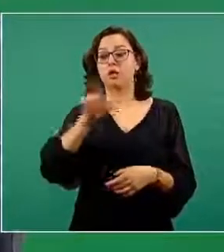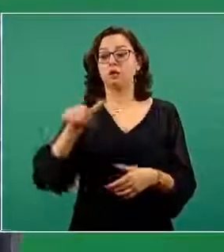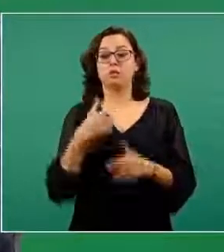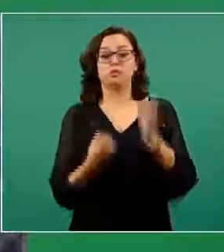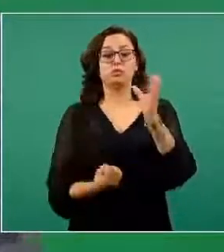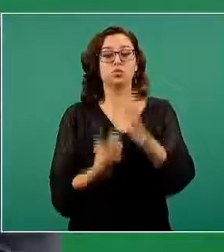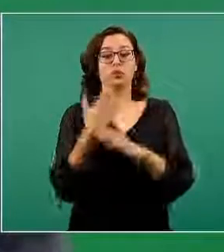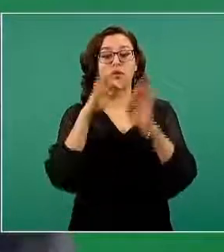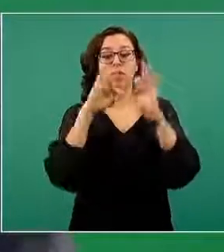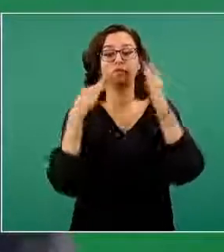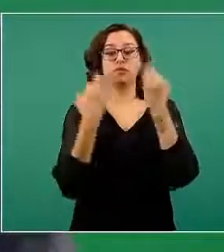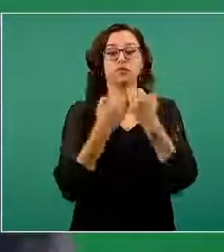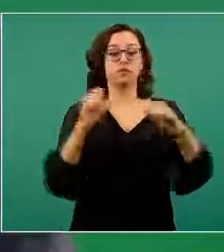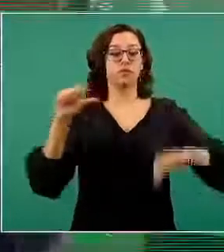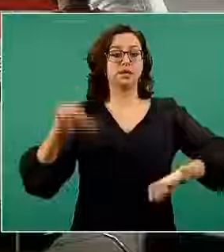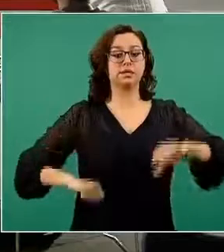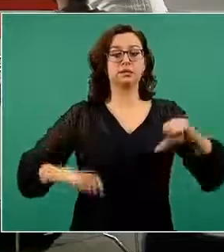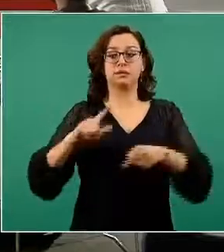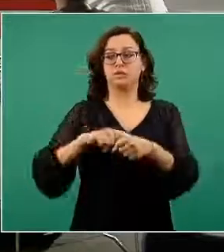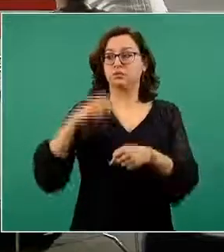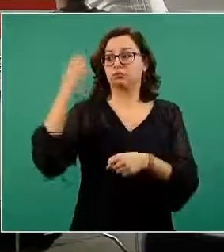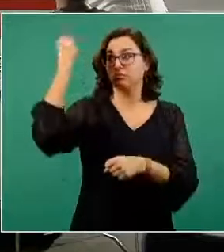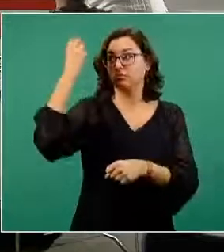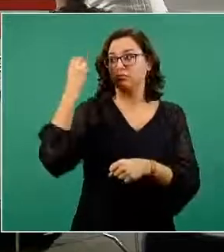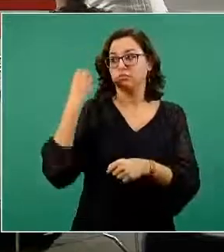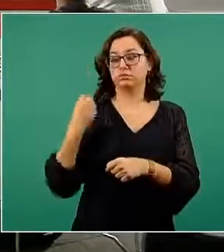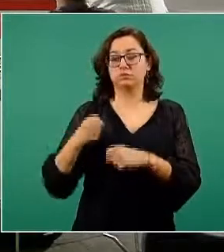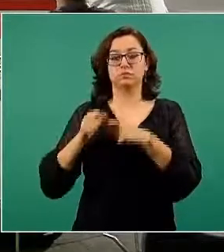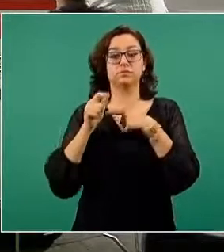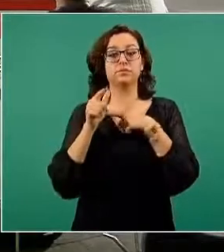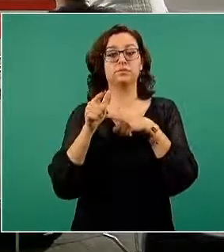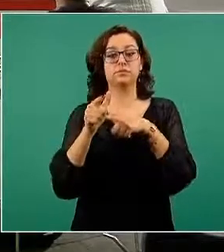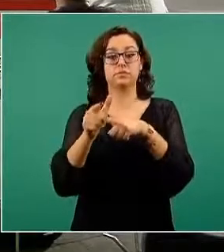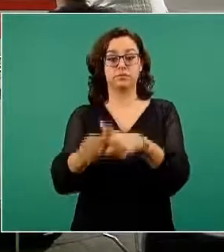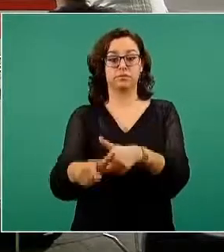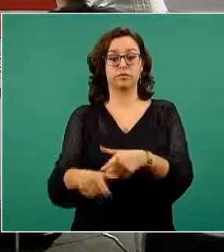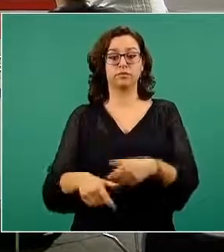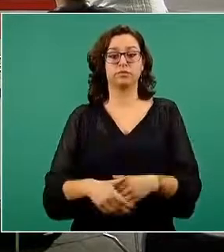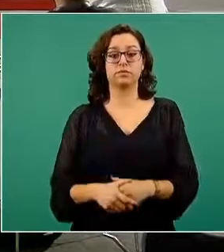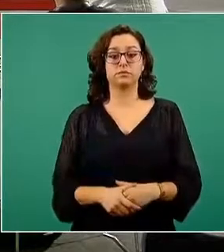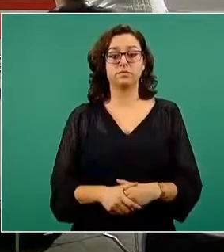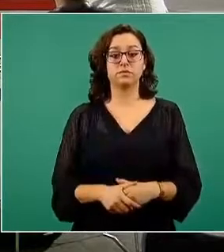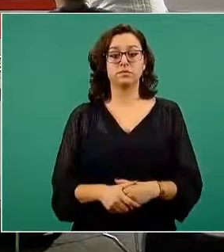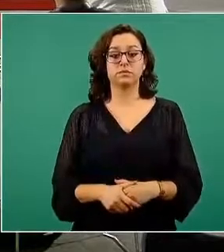normalidad, el semáforo de riesgo COVID, y así hemos continuado.